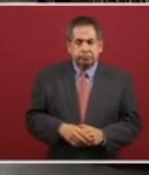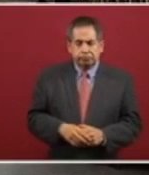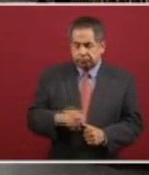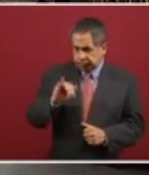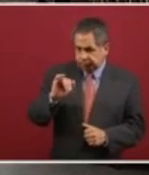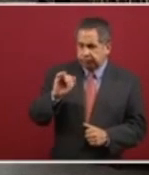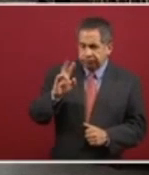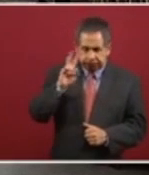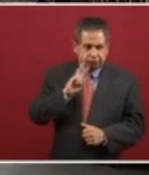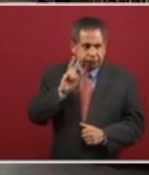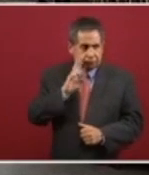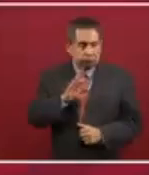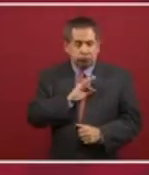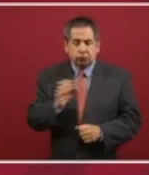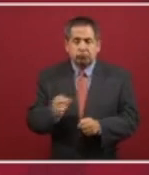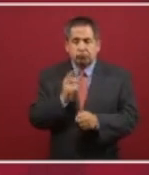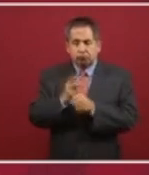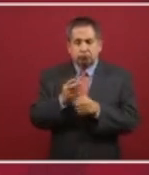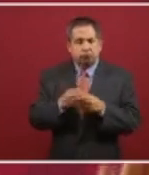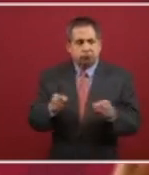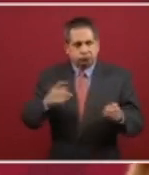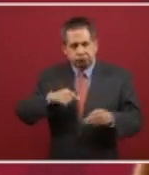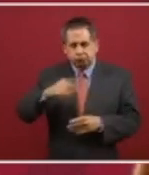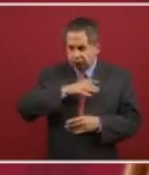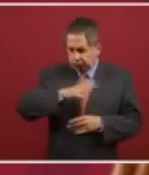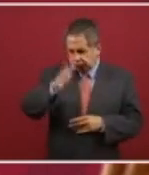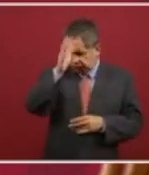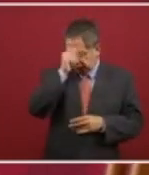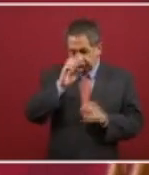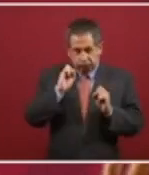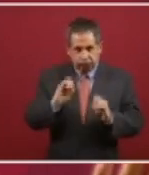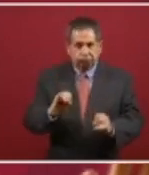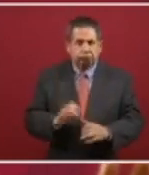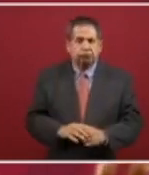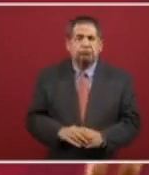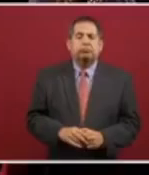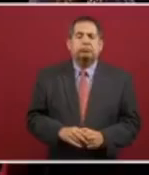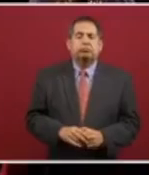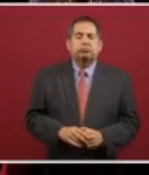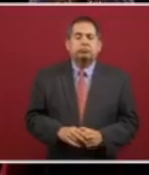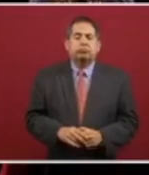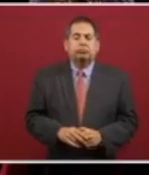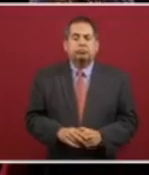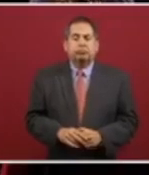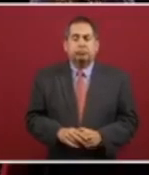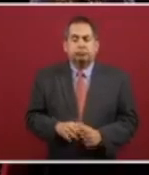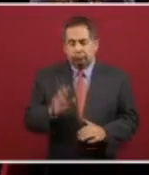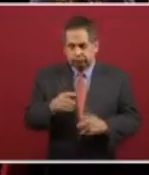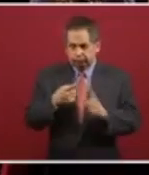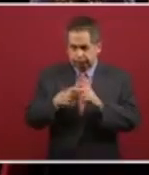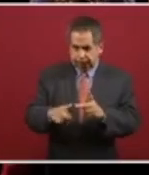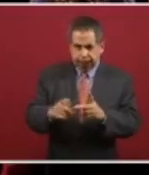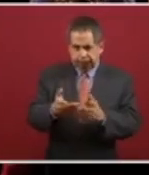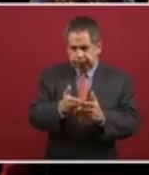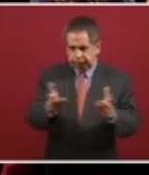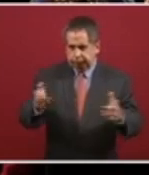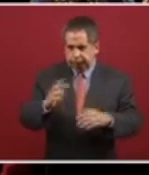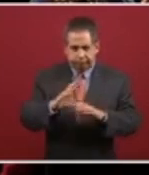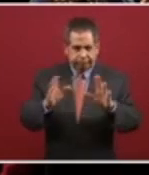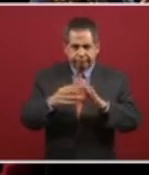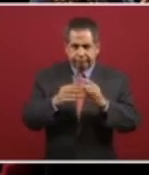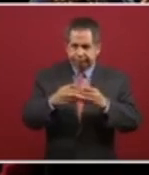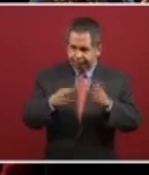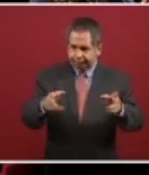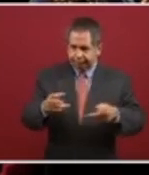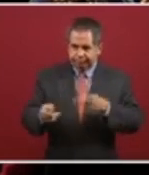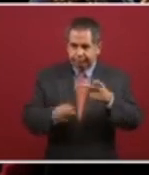abriendo la posibilidad de un acuerdo. Quedamos tres pendientes. A ver, empezamos. Ya